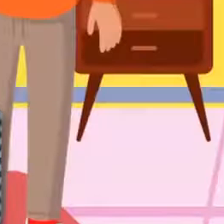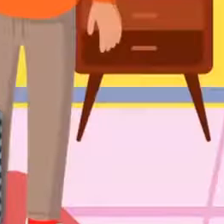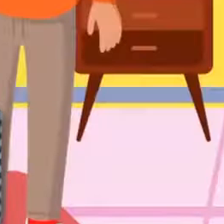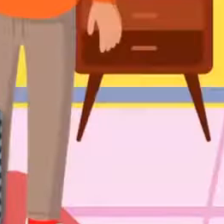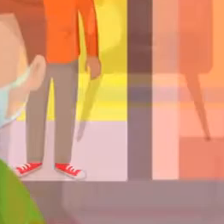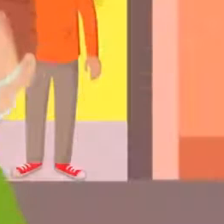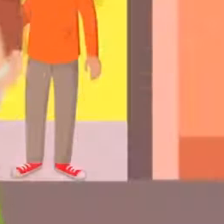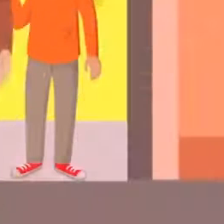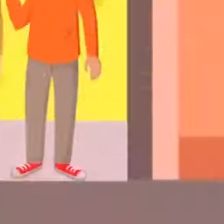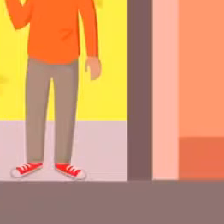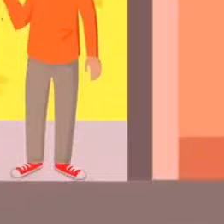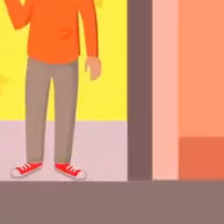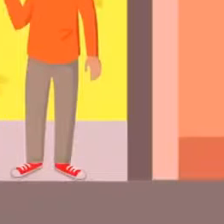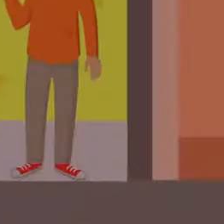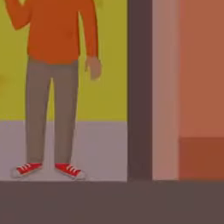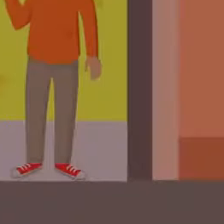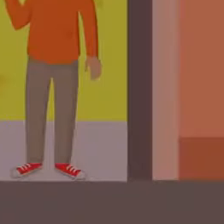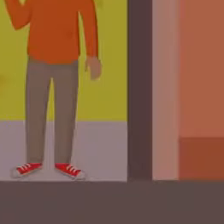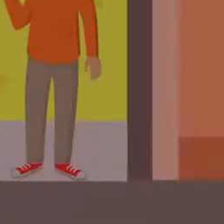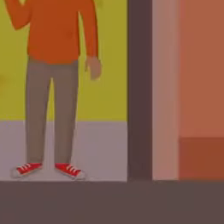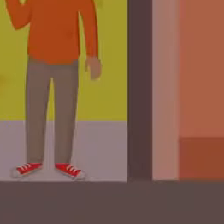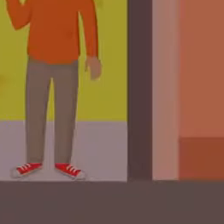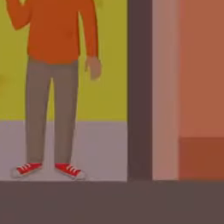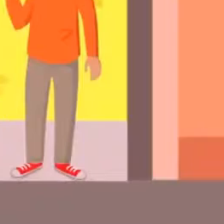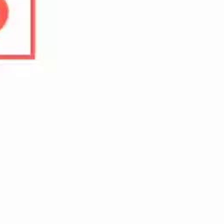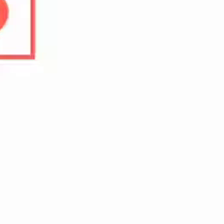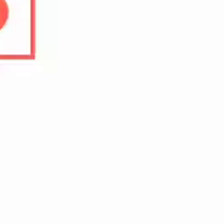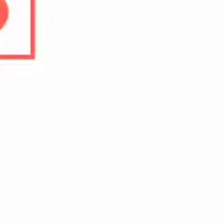La forma de hacerlo bien.